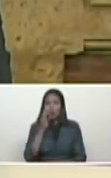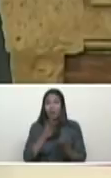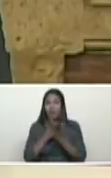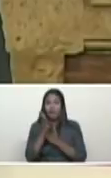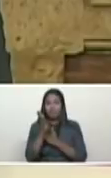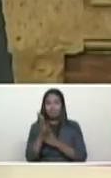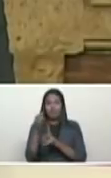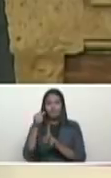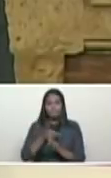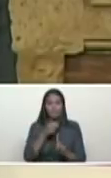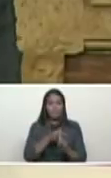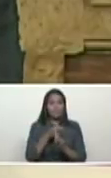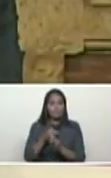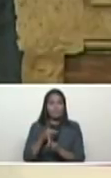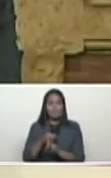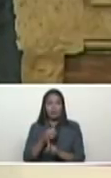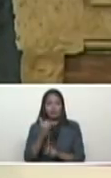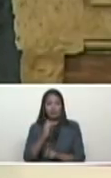combativa